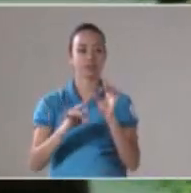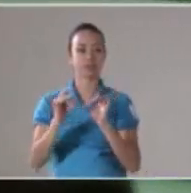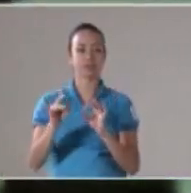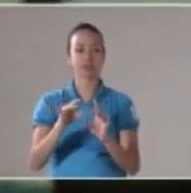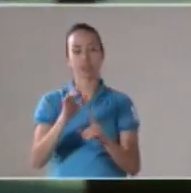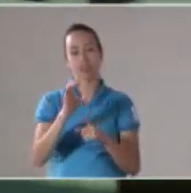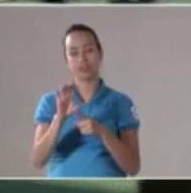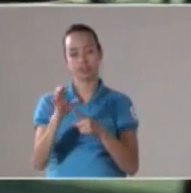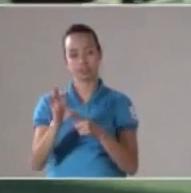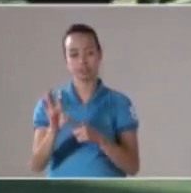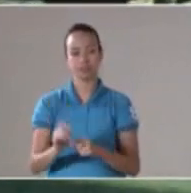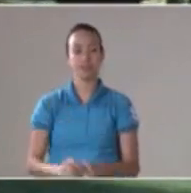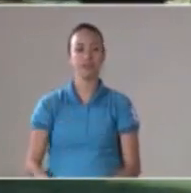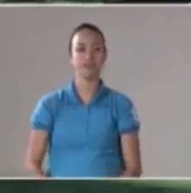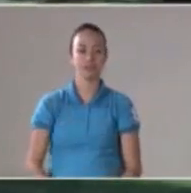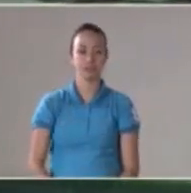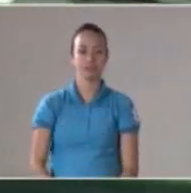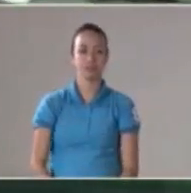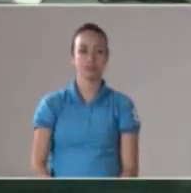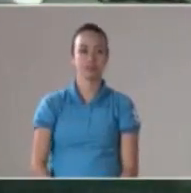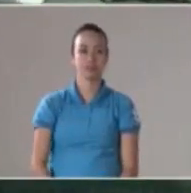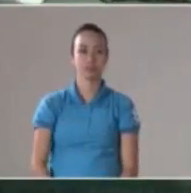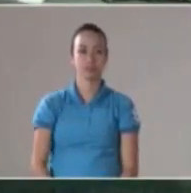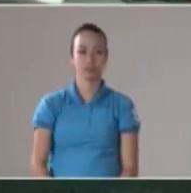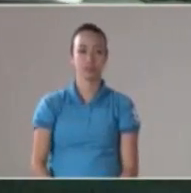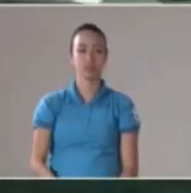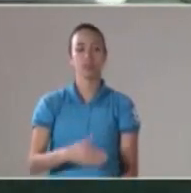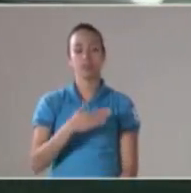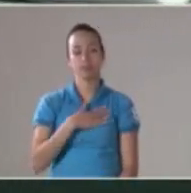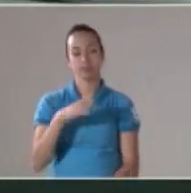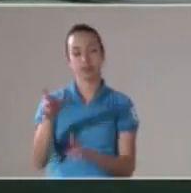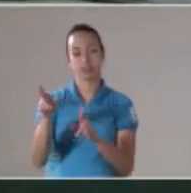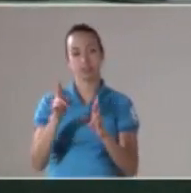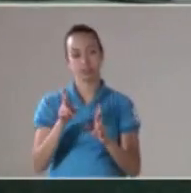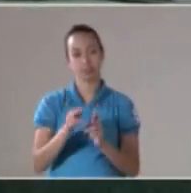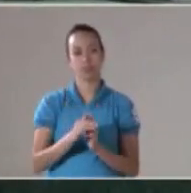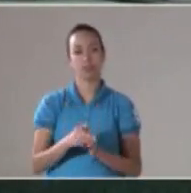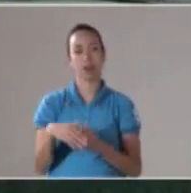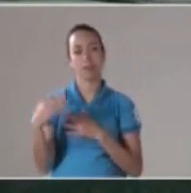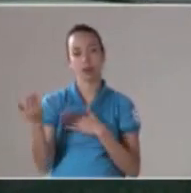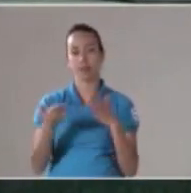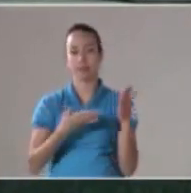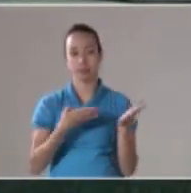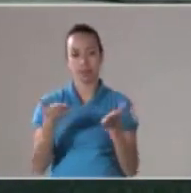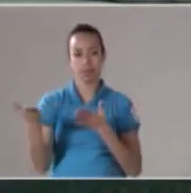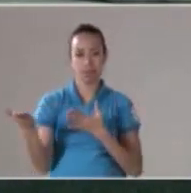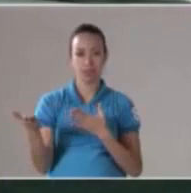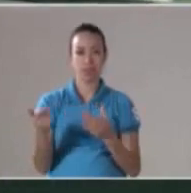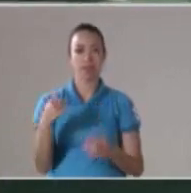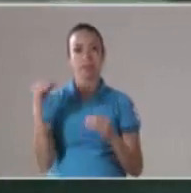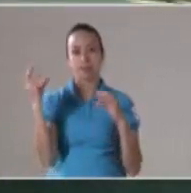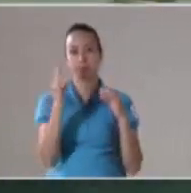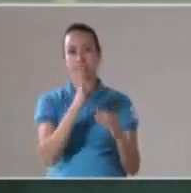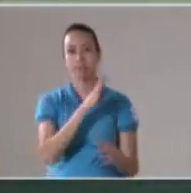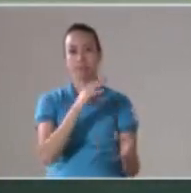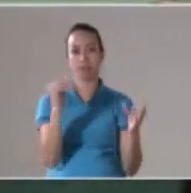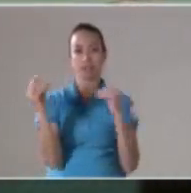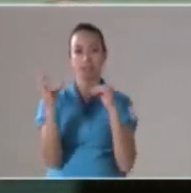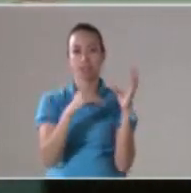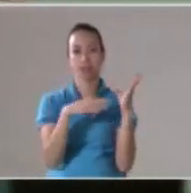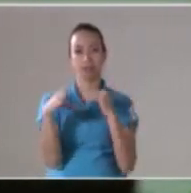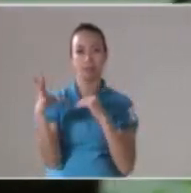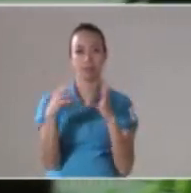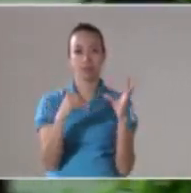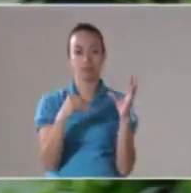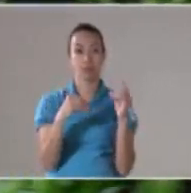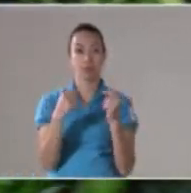otras cosas. Me recibió él muy amablemente, platicamos, pero